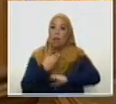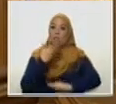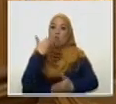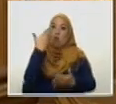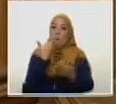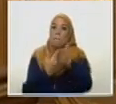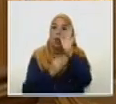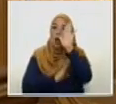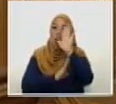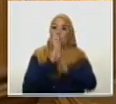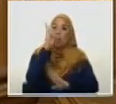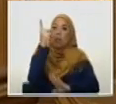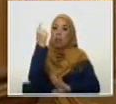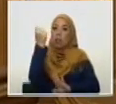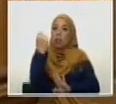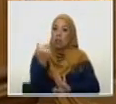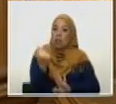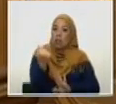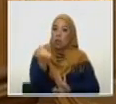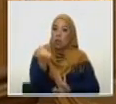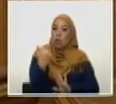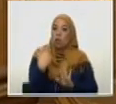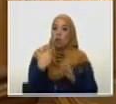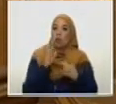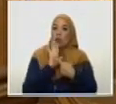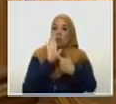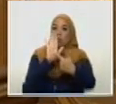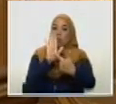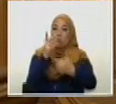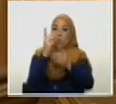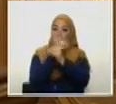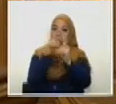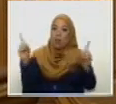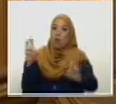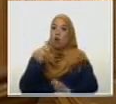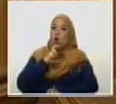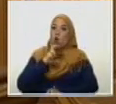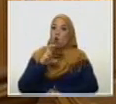de prosperidad económica, la democratización del oro,